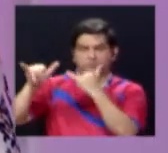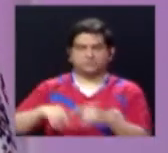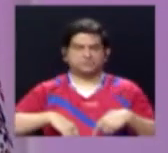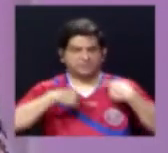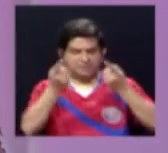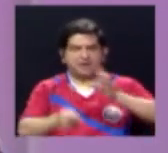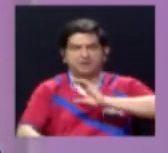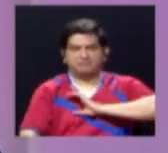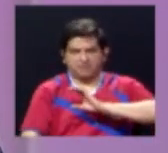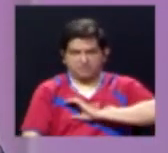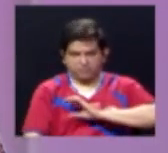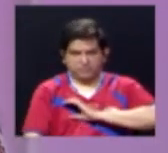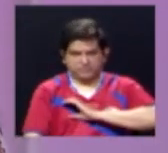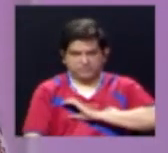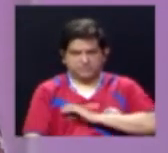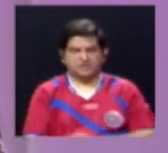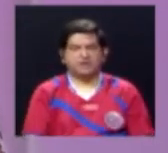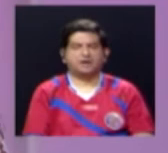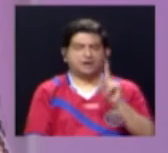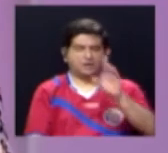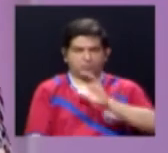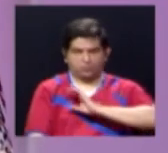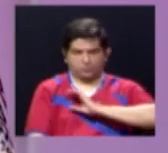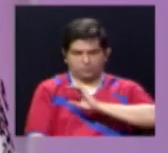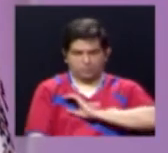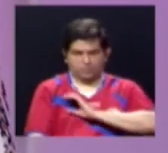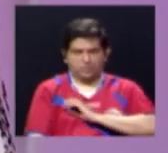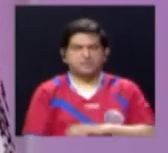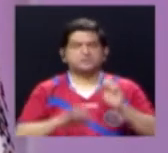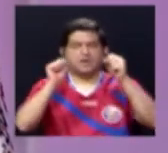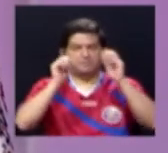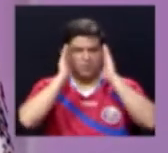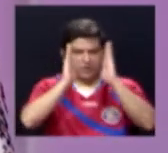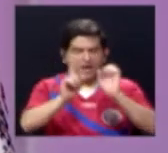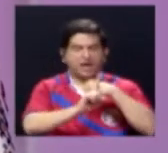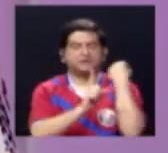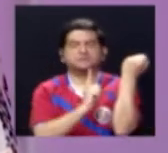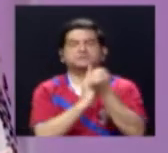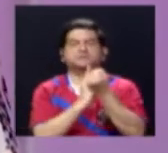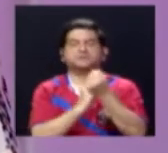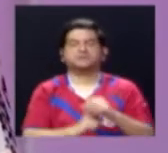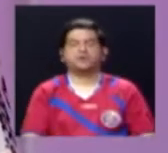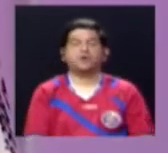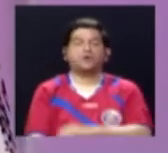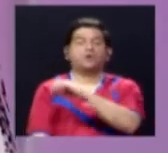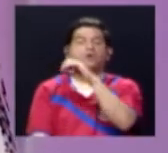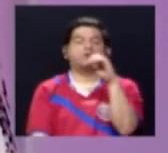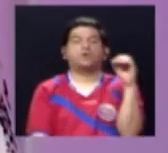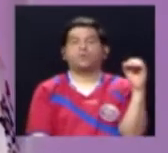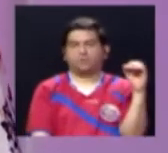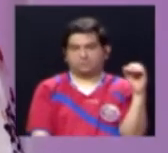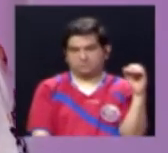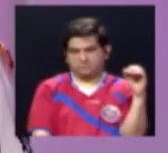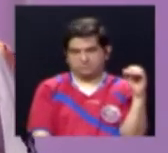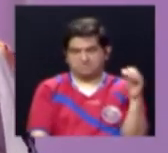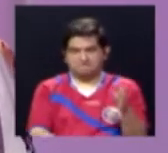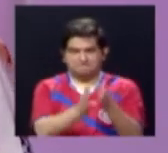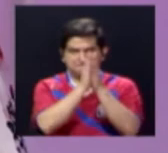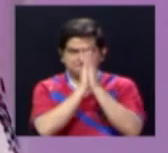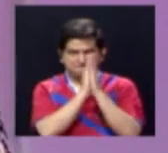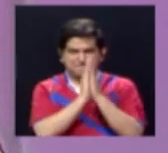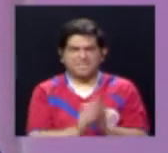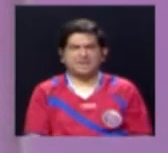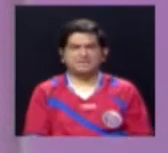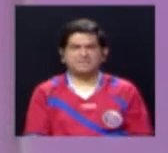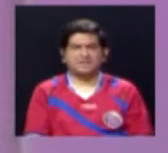llegue un policía o un policía para que pueda atender la situación o puede pedir que le